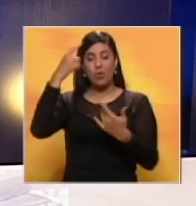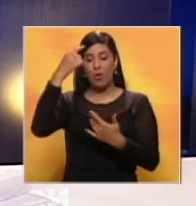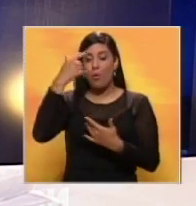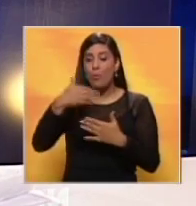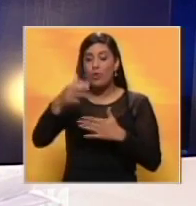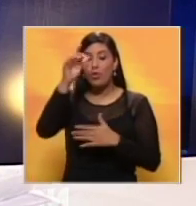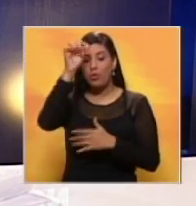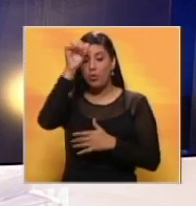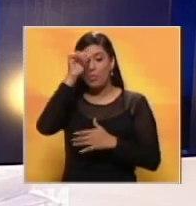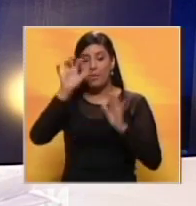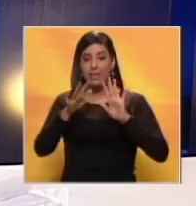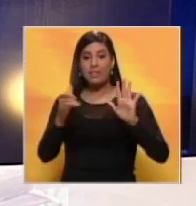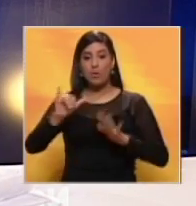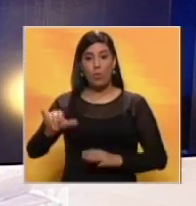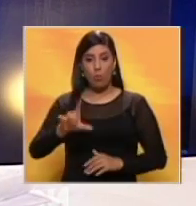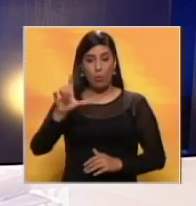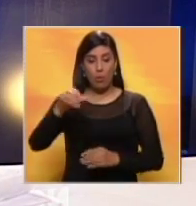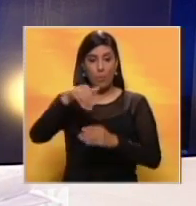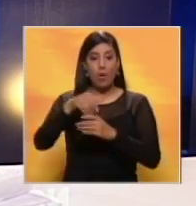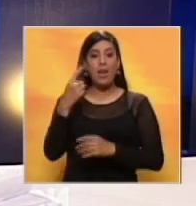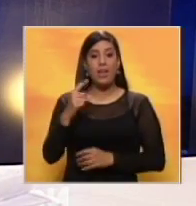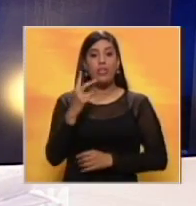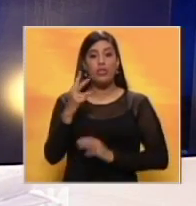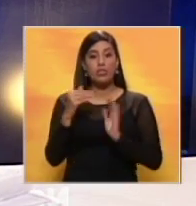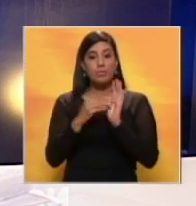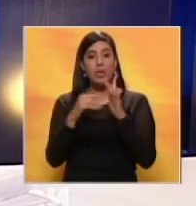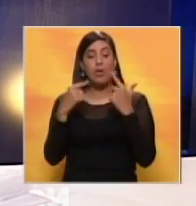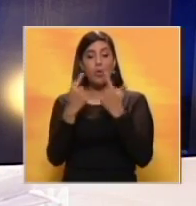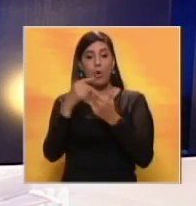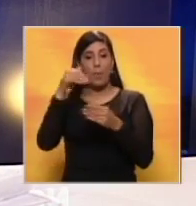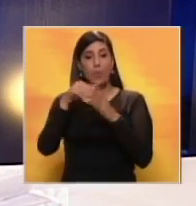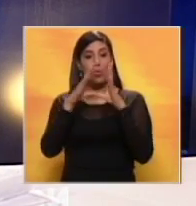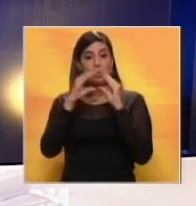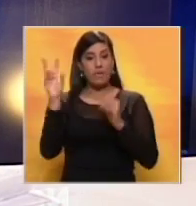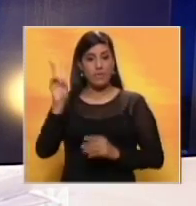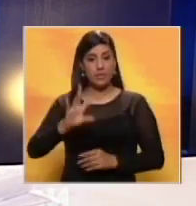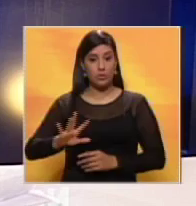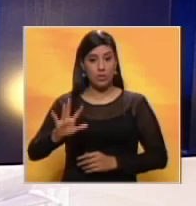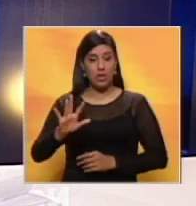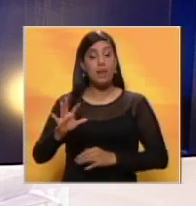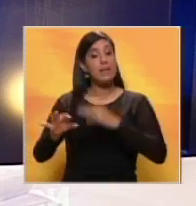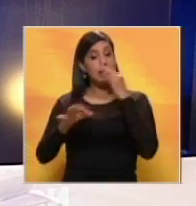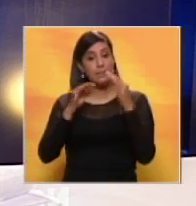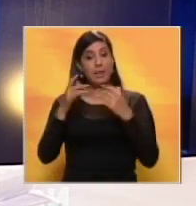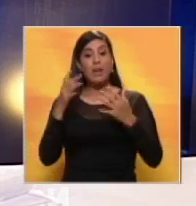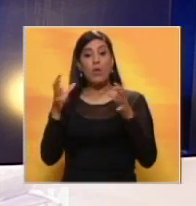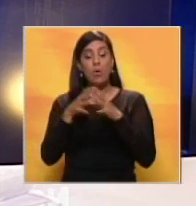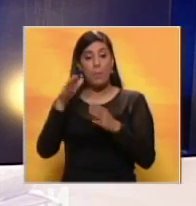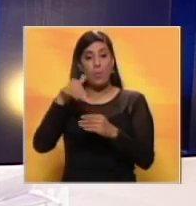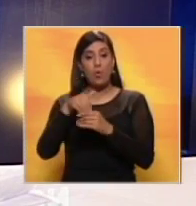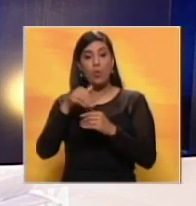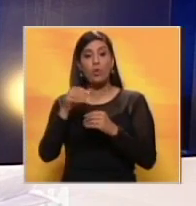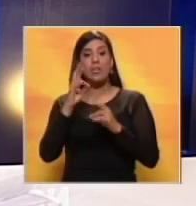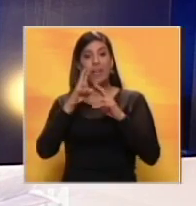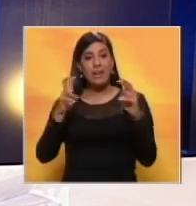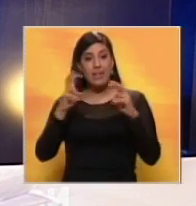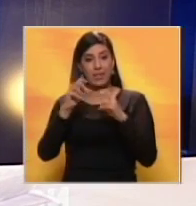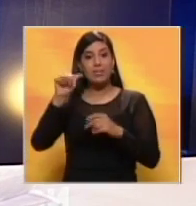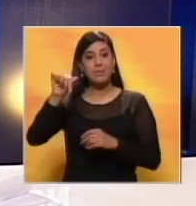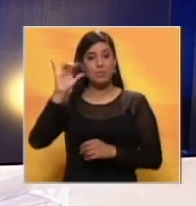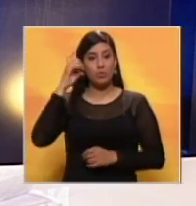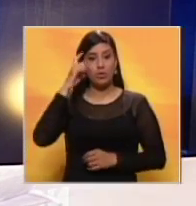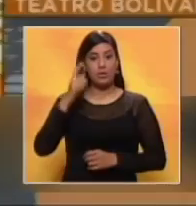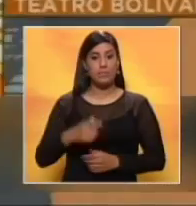gobierno para el domingo 16 de julio habrán 2.000 puntos electorales en todo el país. Enfatizó que la maquinaria electoral será revisada ese